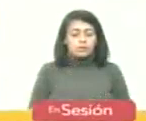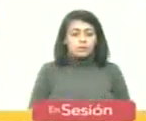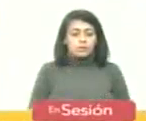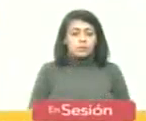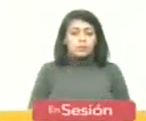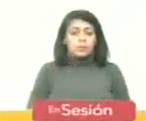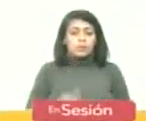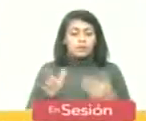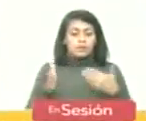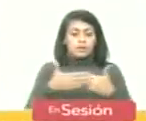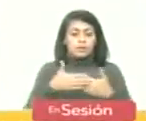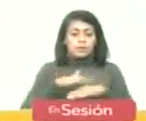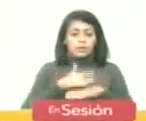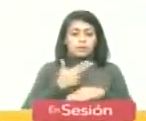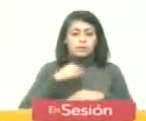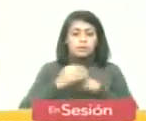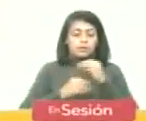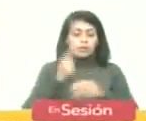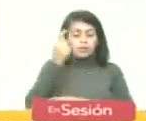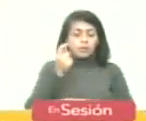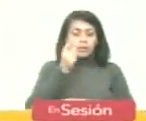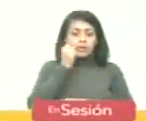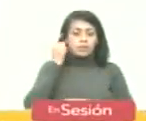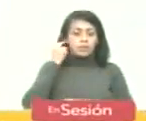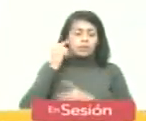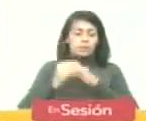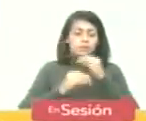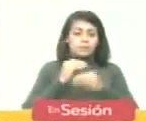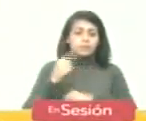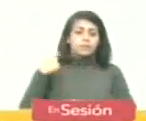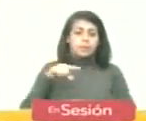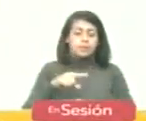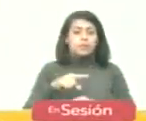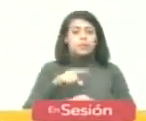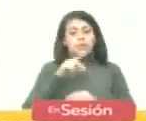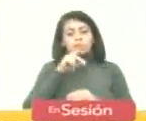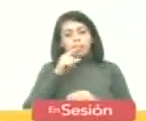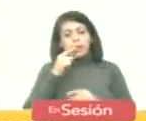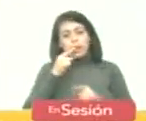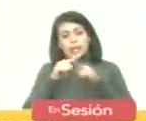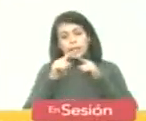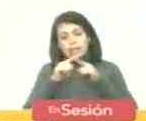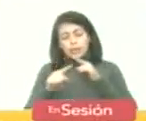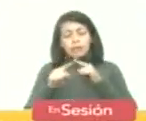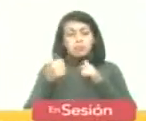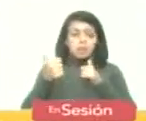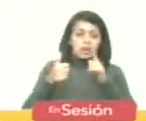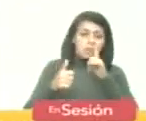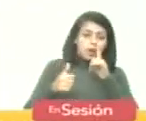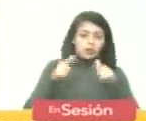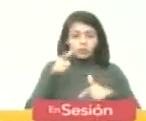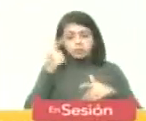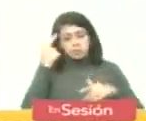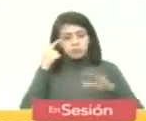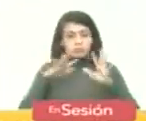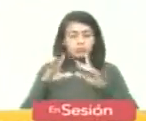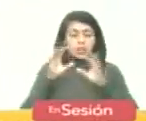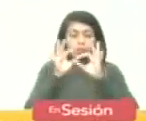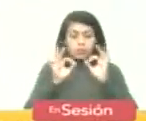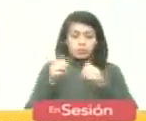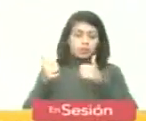Con esto cierro, porque nosotros, como diputados y diputadas, tendemos a ser críticos, muy críticos, no, que esto no está bien, que esto está funcionando así, que esto está funcionando de esta